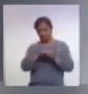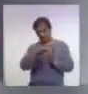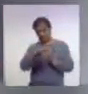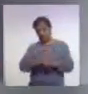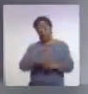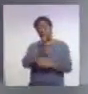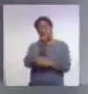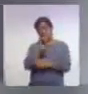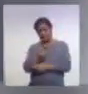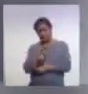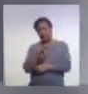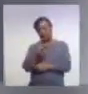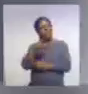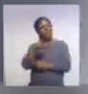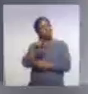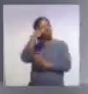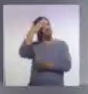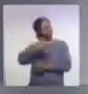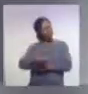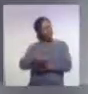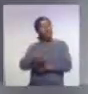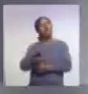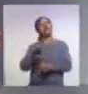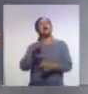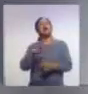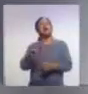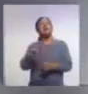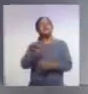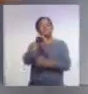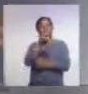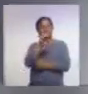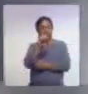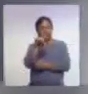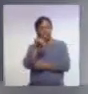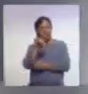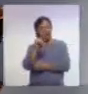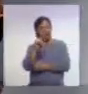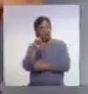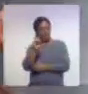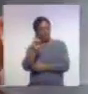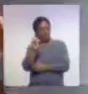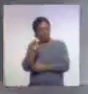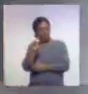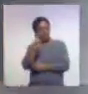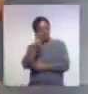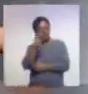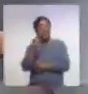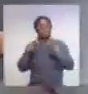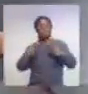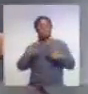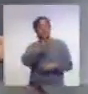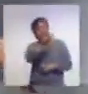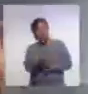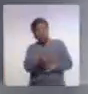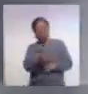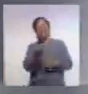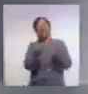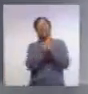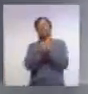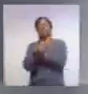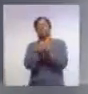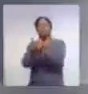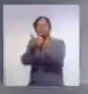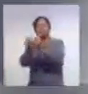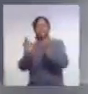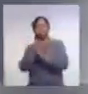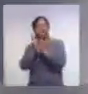del Sistema Estatal. Pero usted sabe, ¿cuál es la función de los monitores, estas personas que están acompañando, que están apoyando a los participantes? Bueno, pues